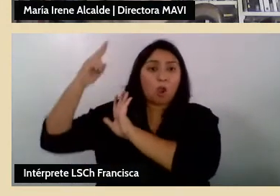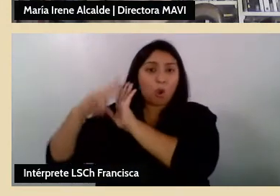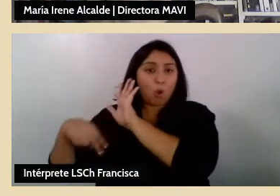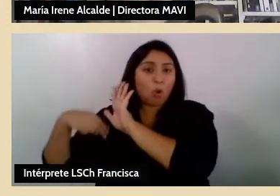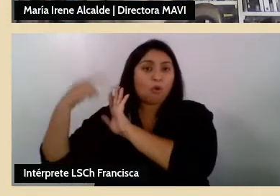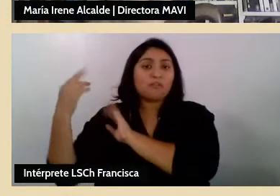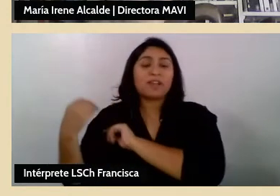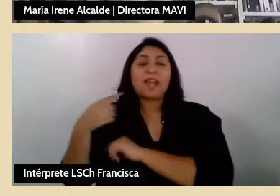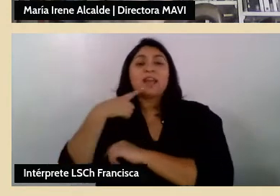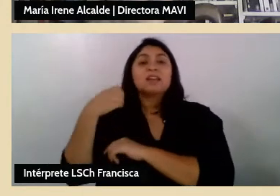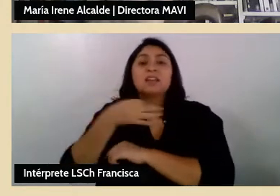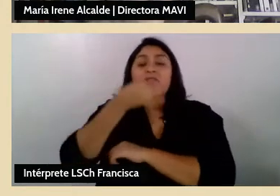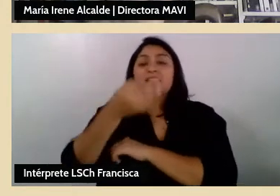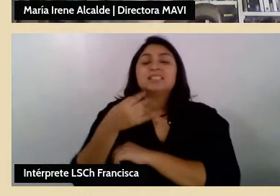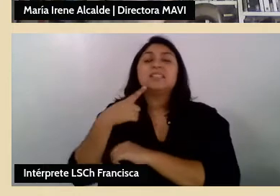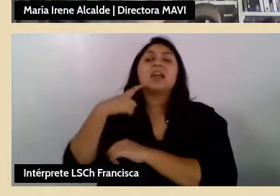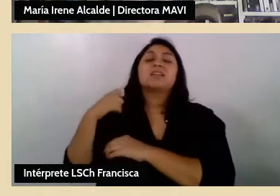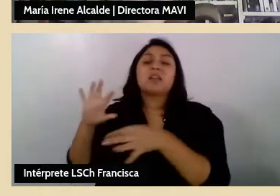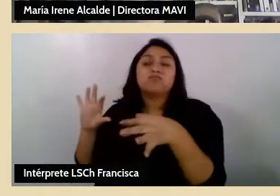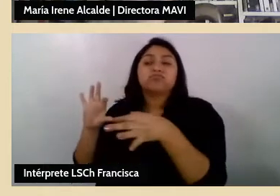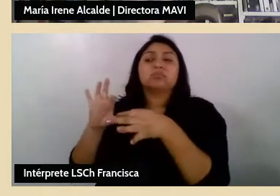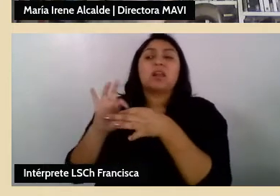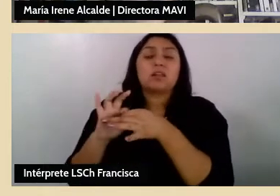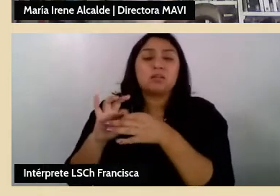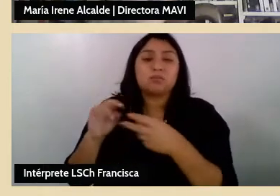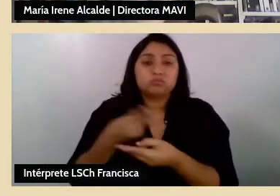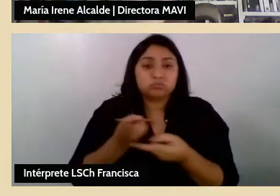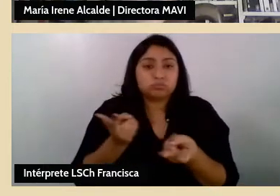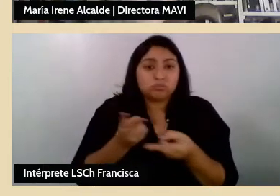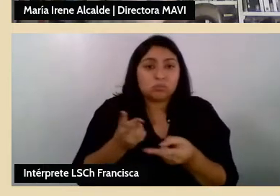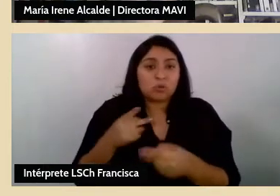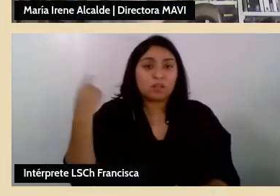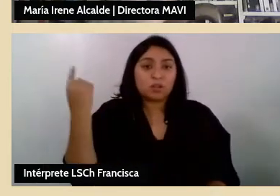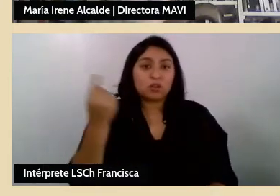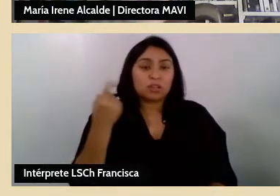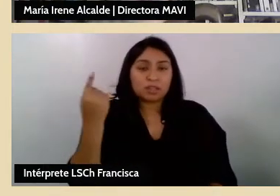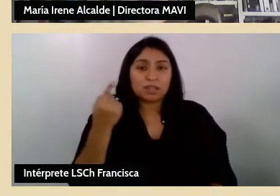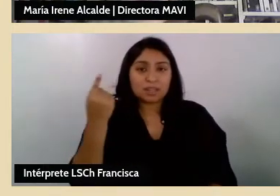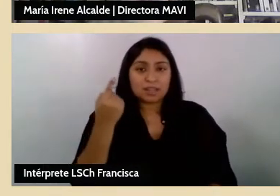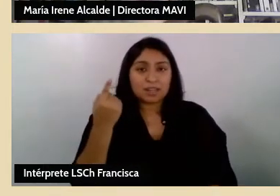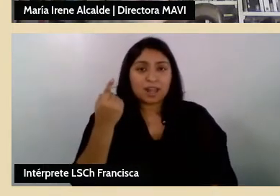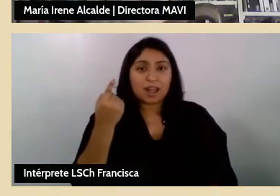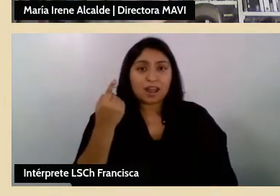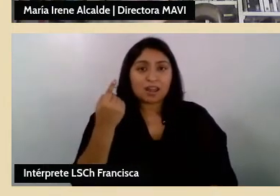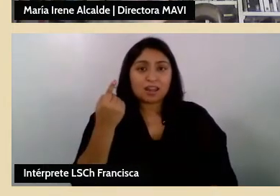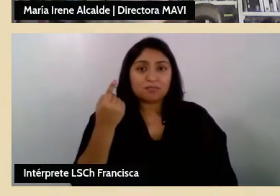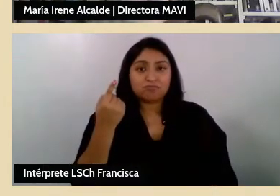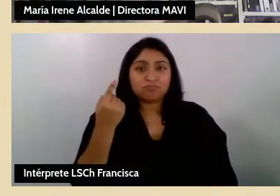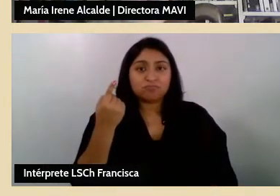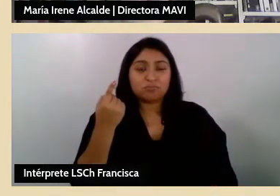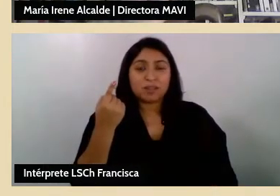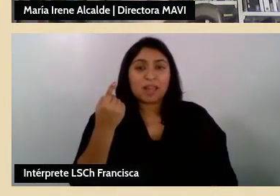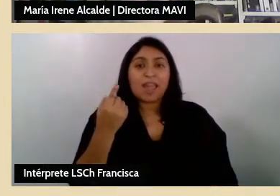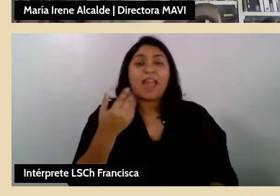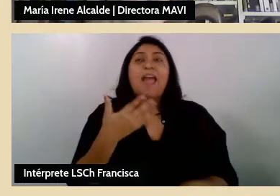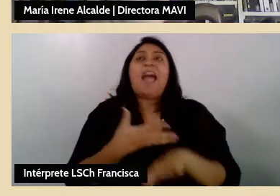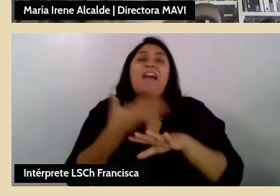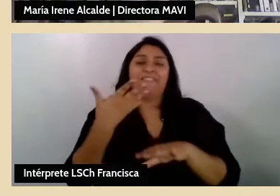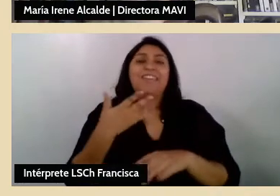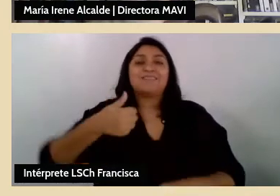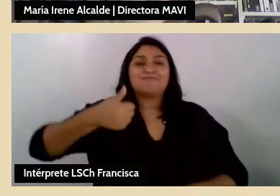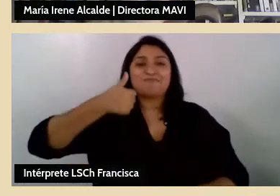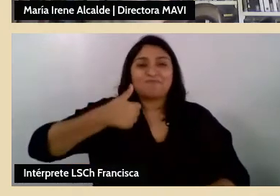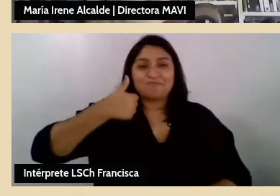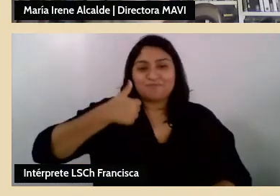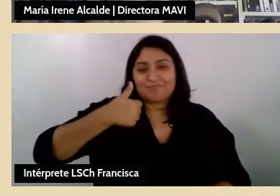que vinculaba con esa obra, el público en general lo manifestaba, o sea, habían muchos likes, digamos, ¿no? Como